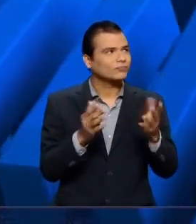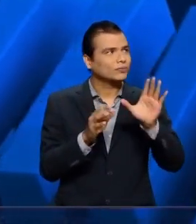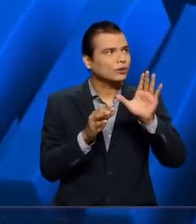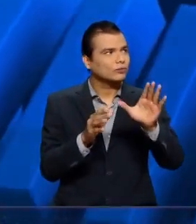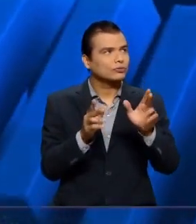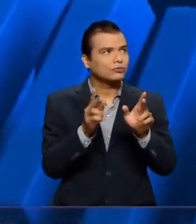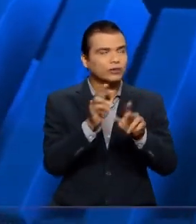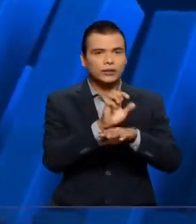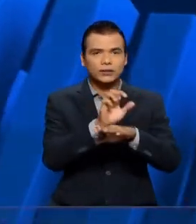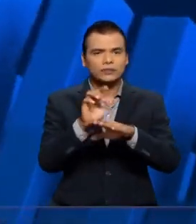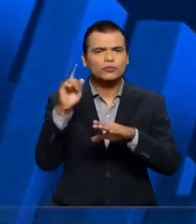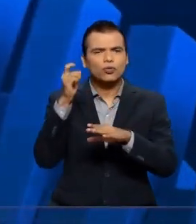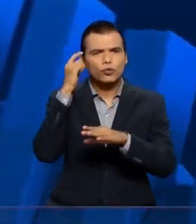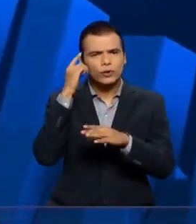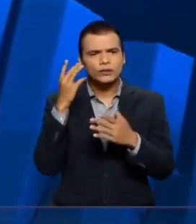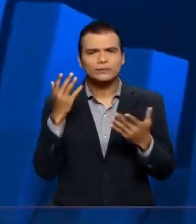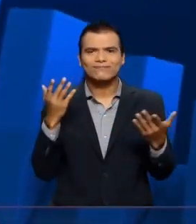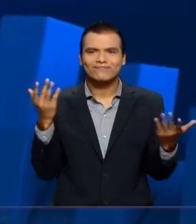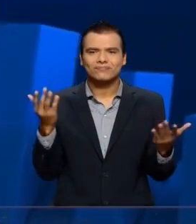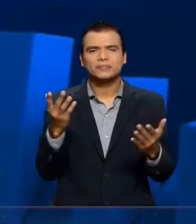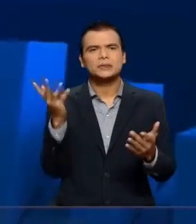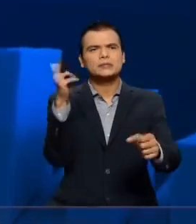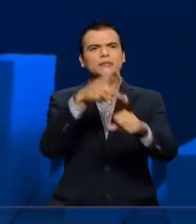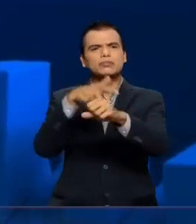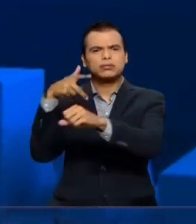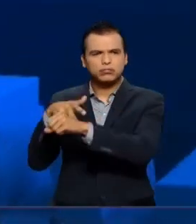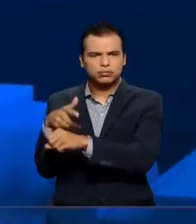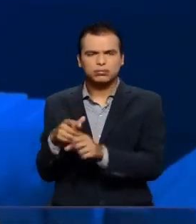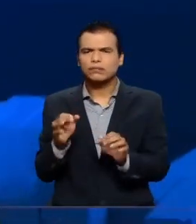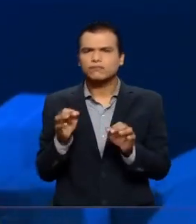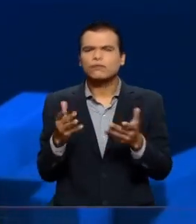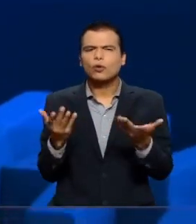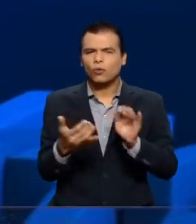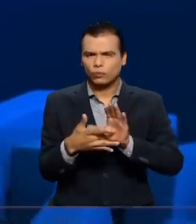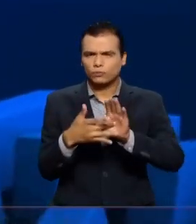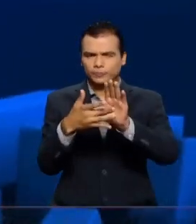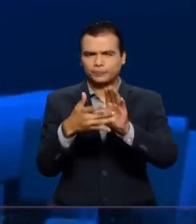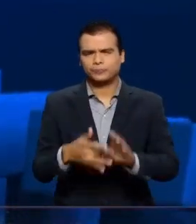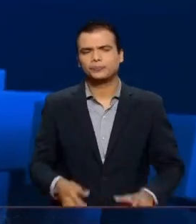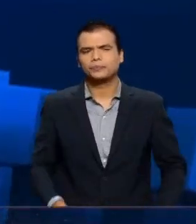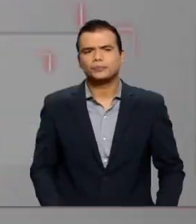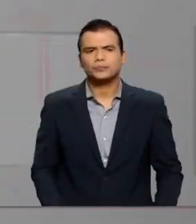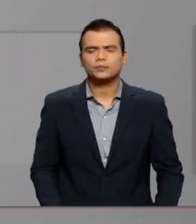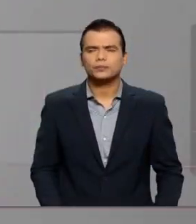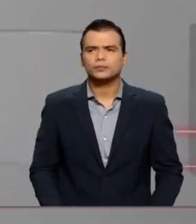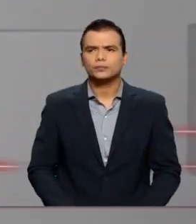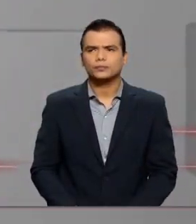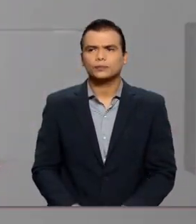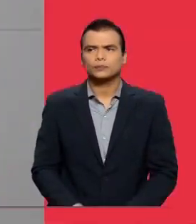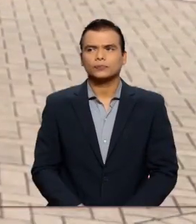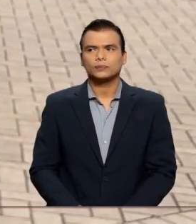ya prenden las alarmas. Camila Olaya, buenas tardes. ¿Qué fue lo que sucedió?